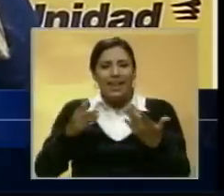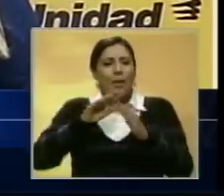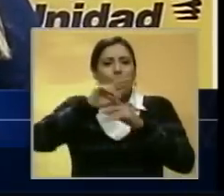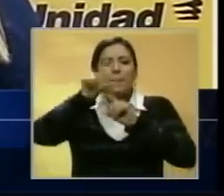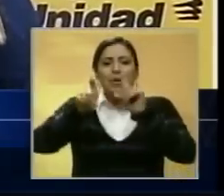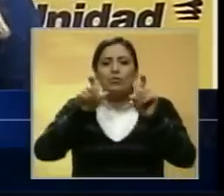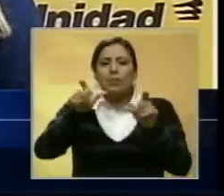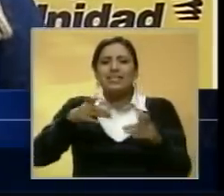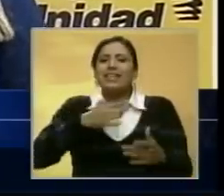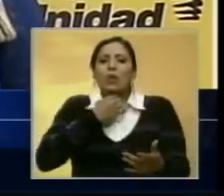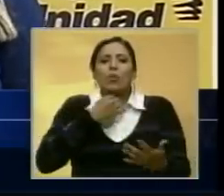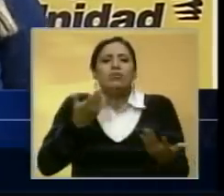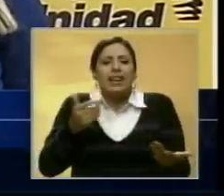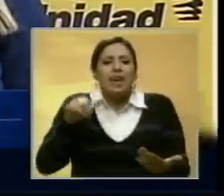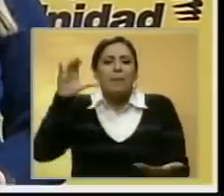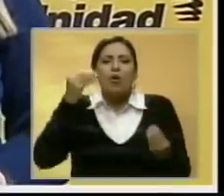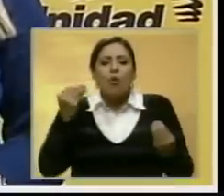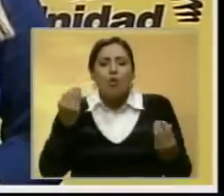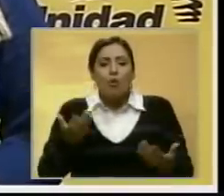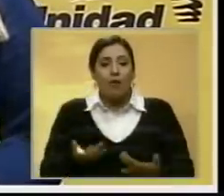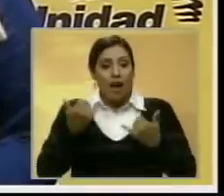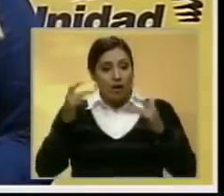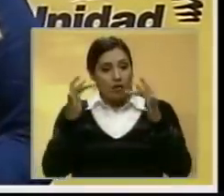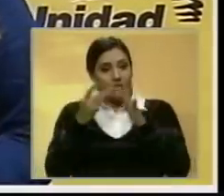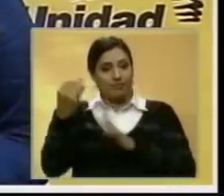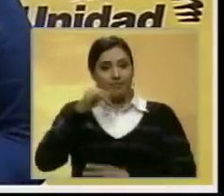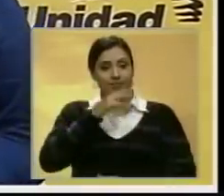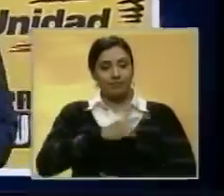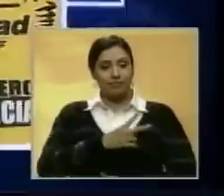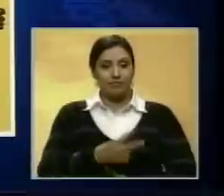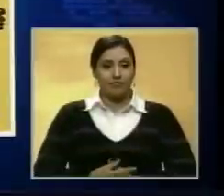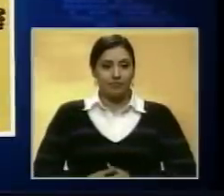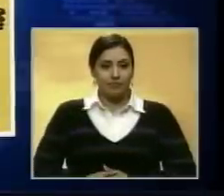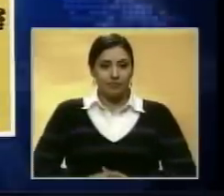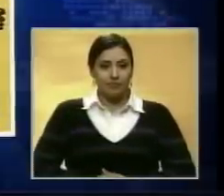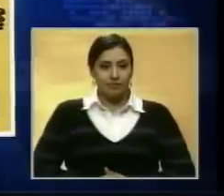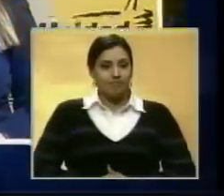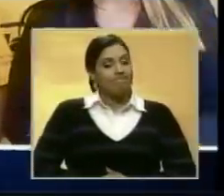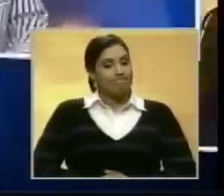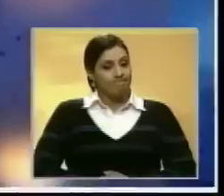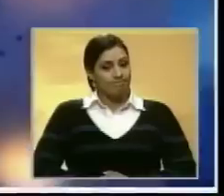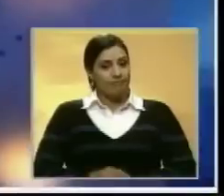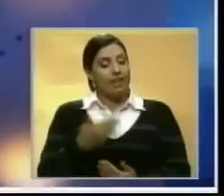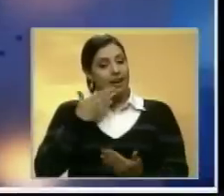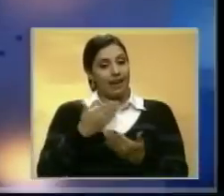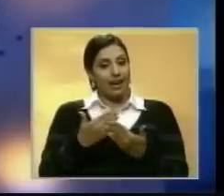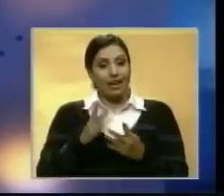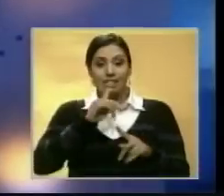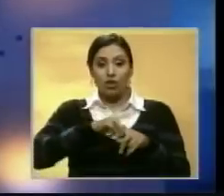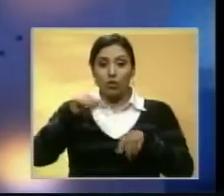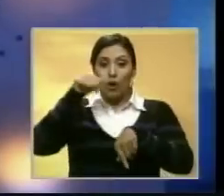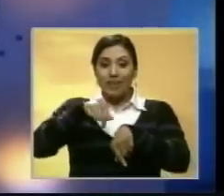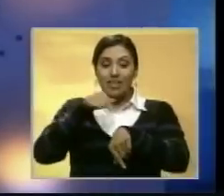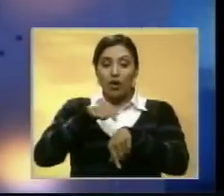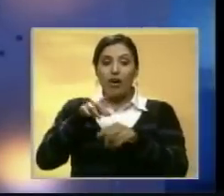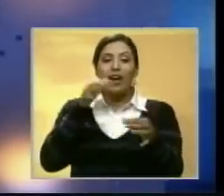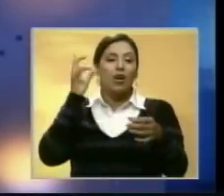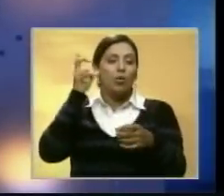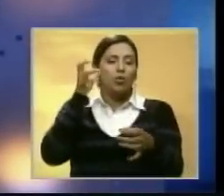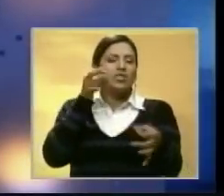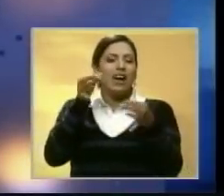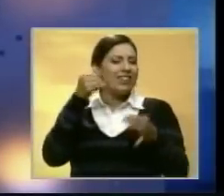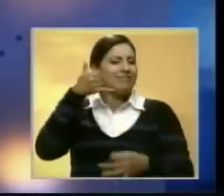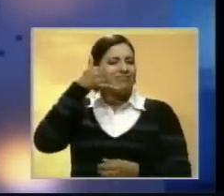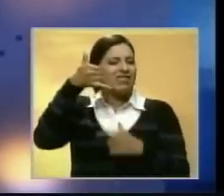el país. Por lo pronto, continúen con más en la emisión meridiana de su noticiero Venevisión. Gracias, Milagros. A esta hora escuchemos declaraciones